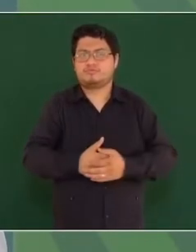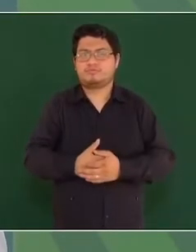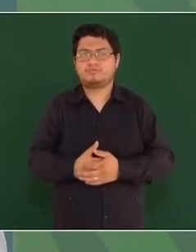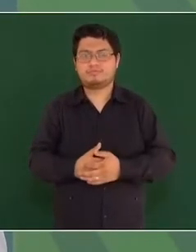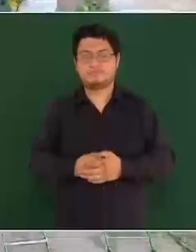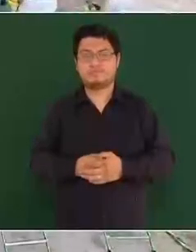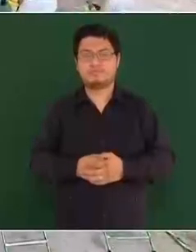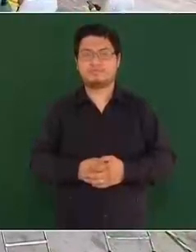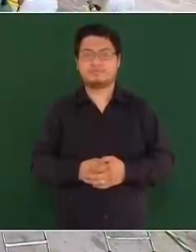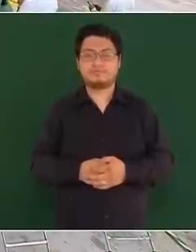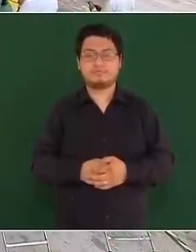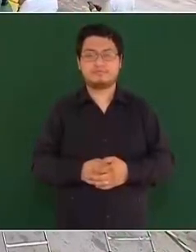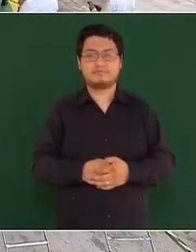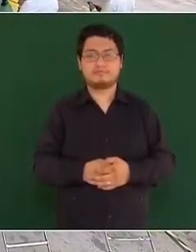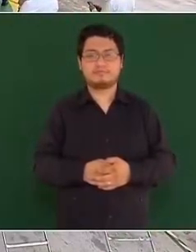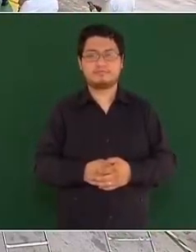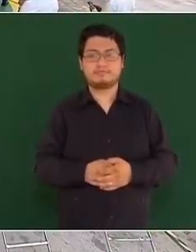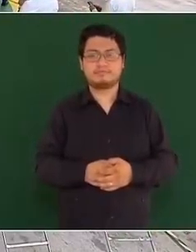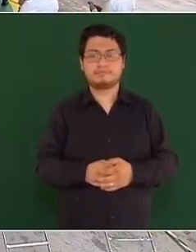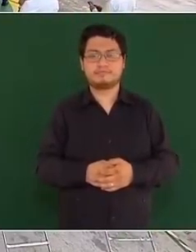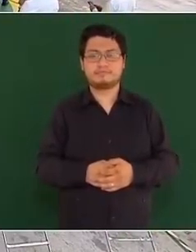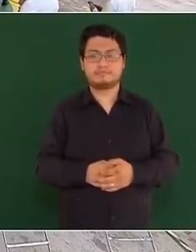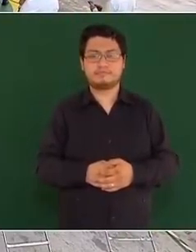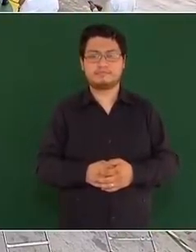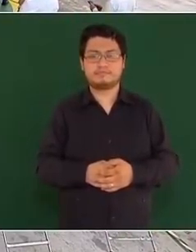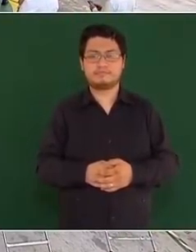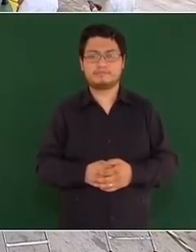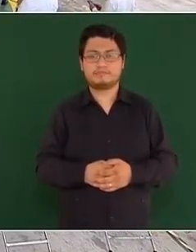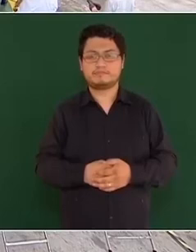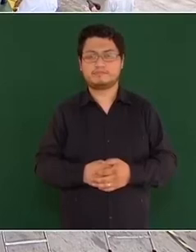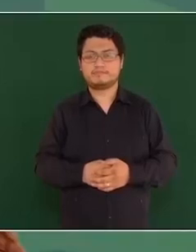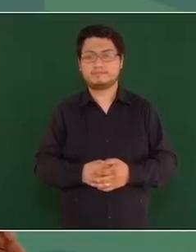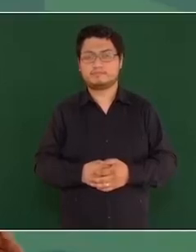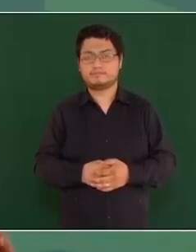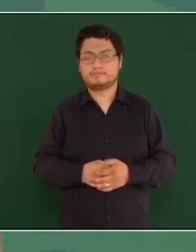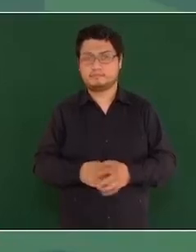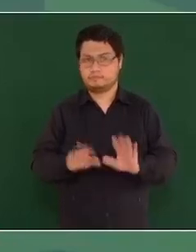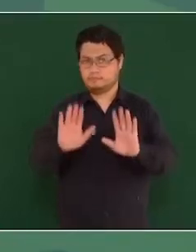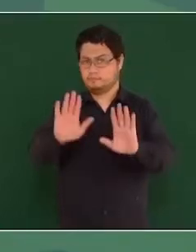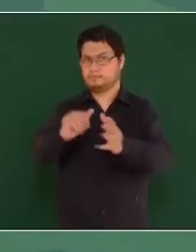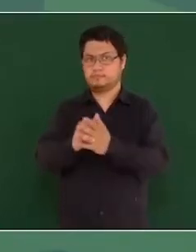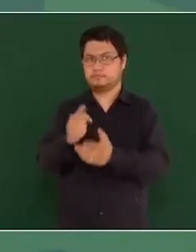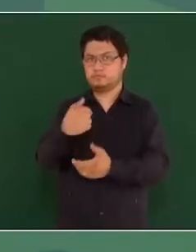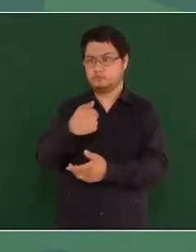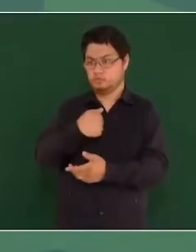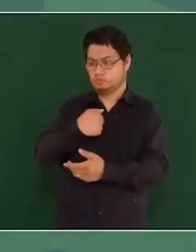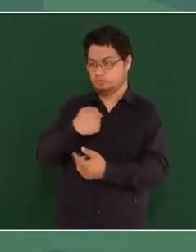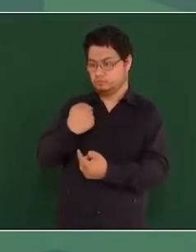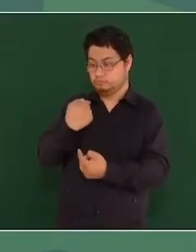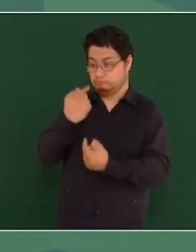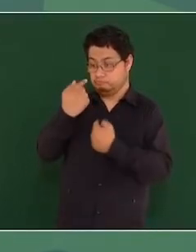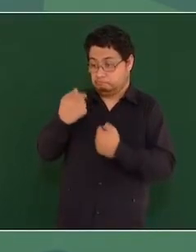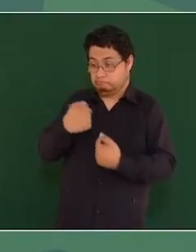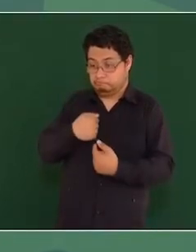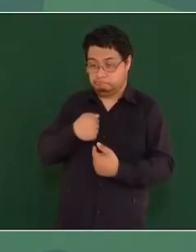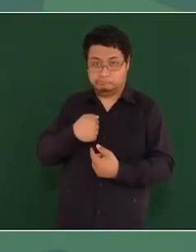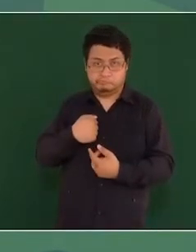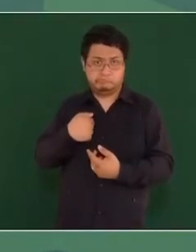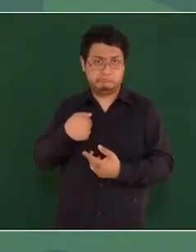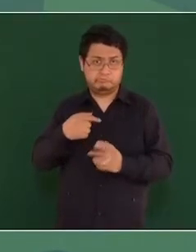presentarían en Morena? ¿Está viendo que votaron en contra de su reforma? Pues yo no creo que se deba